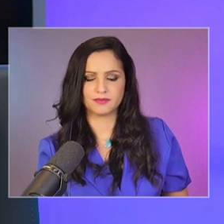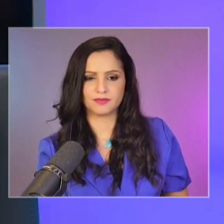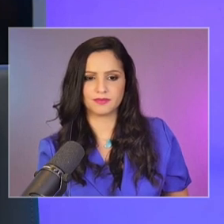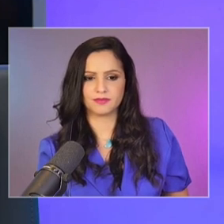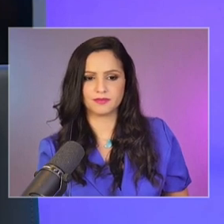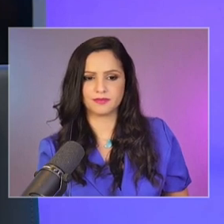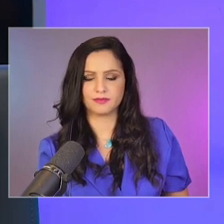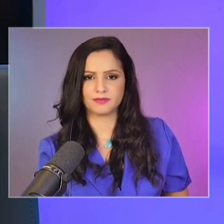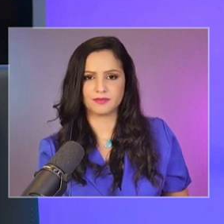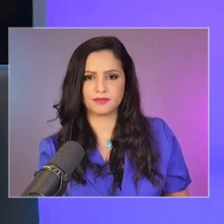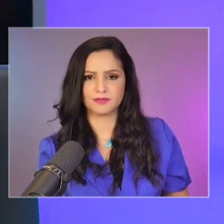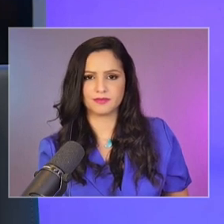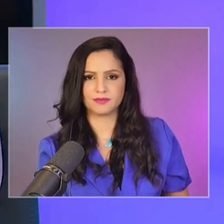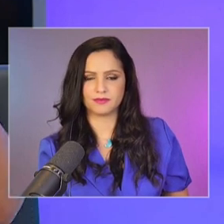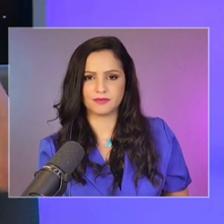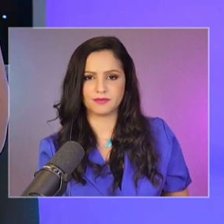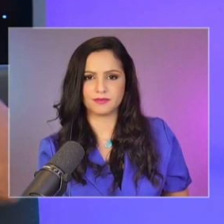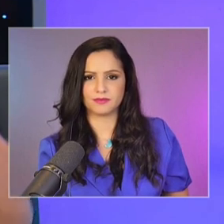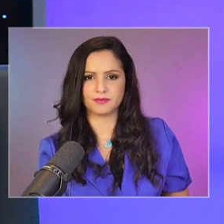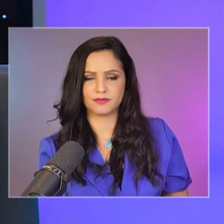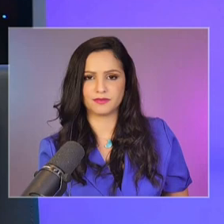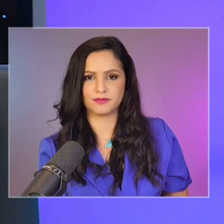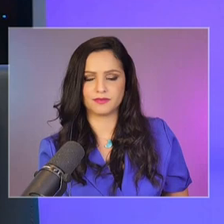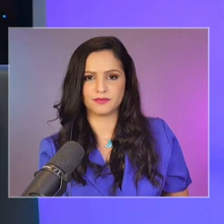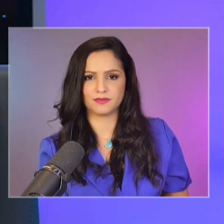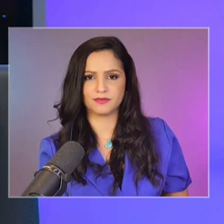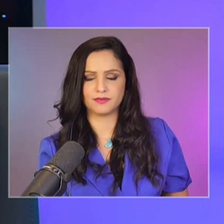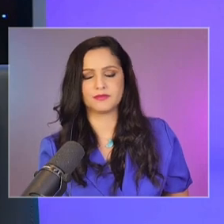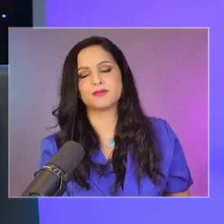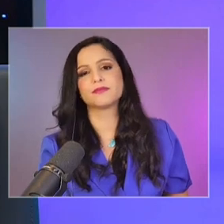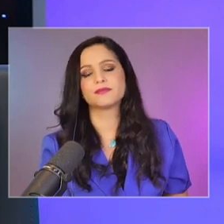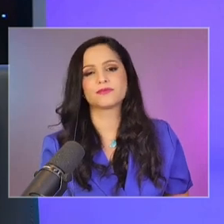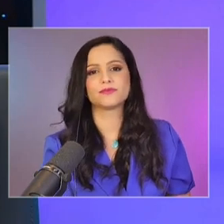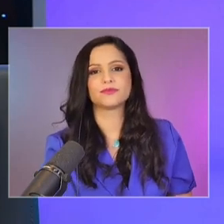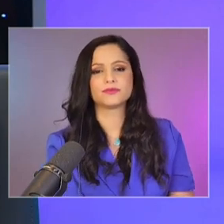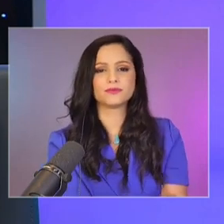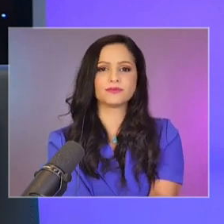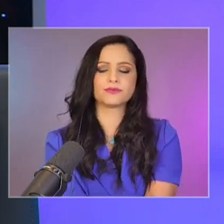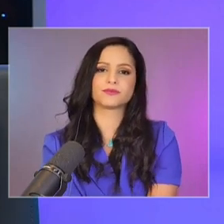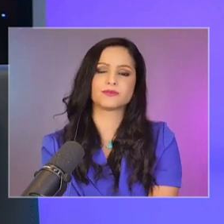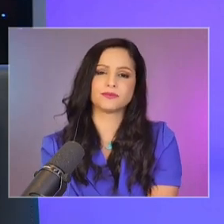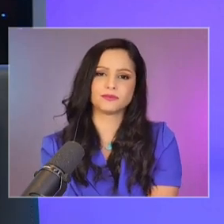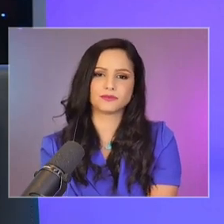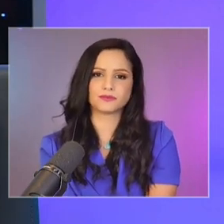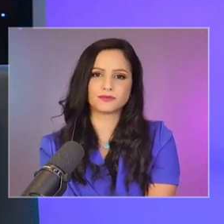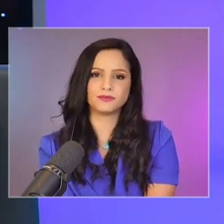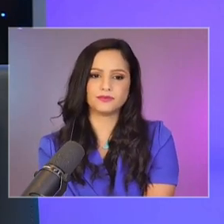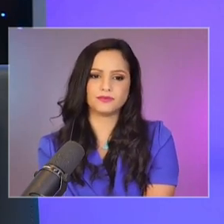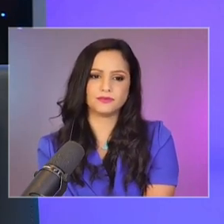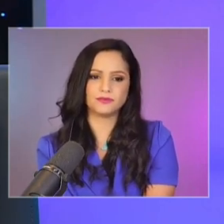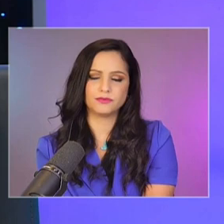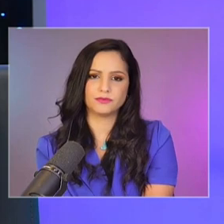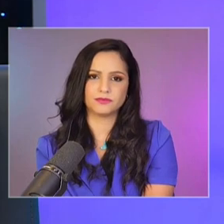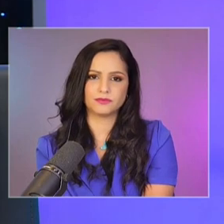con nuestras madres si somos chicas y viceversa también chicas y chicos y el padre tuvo un hijo en la calle pero el padre